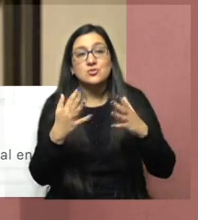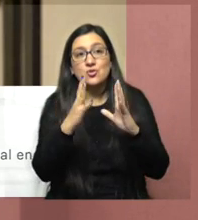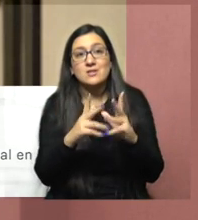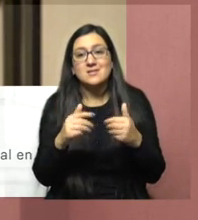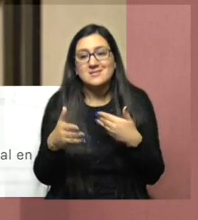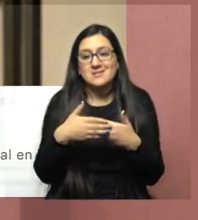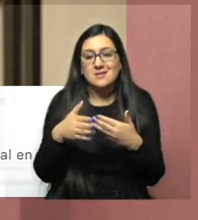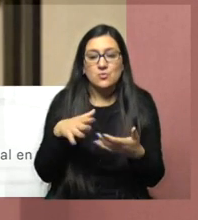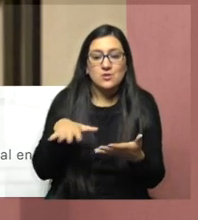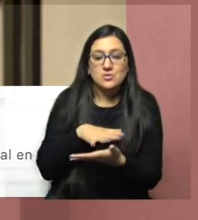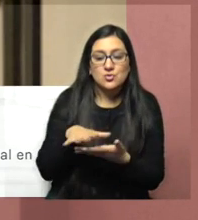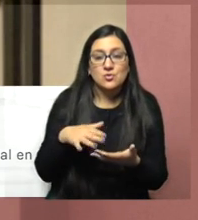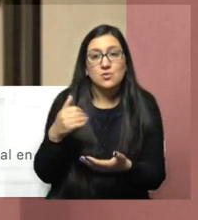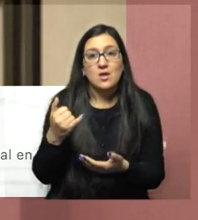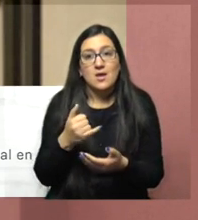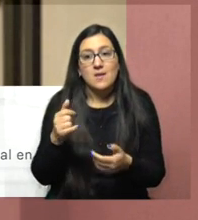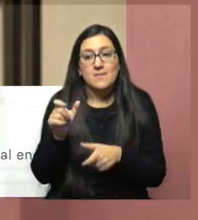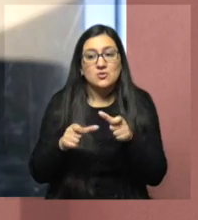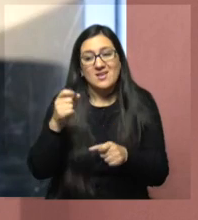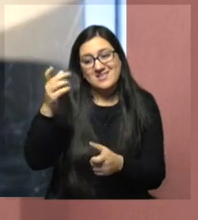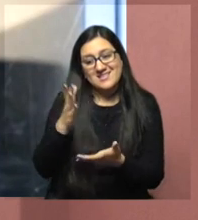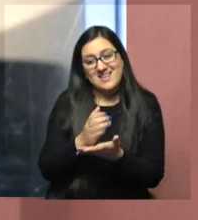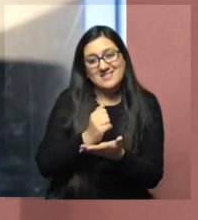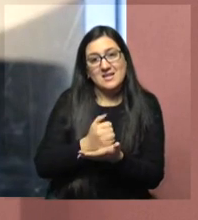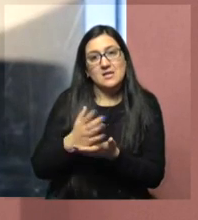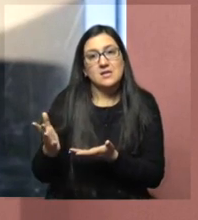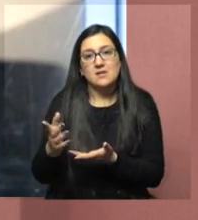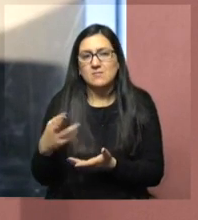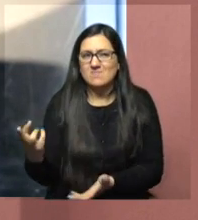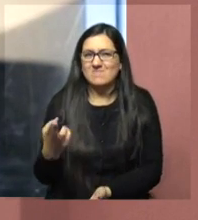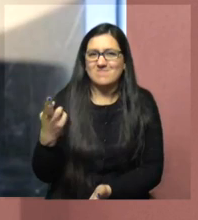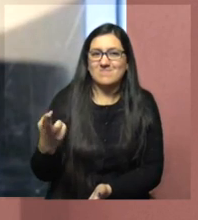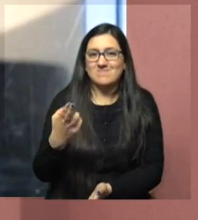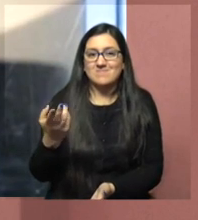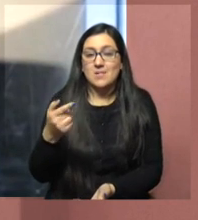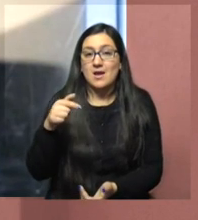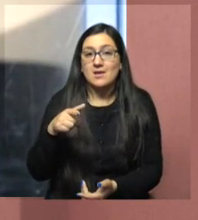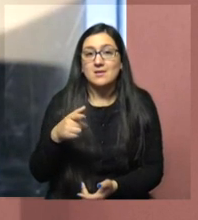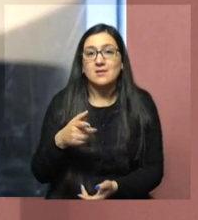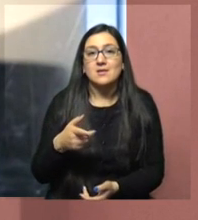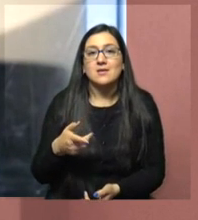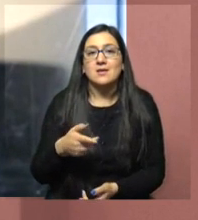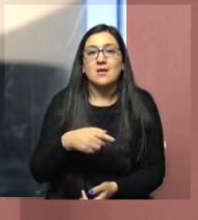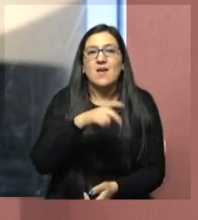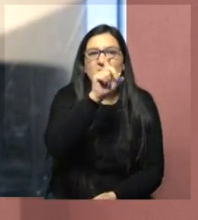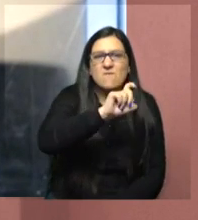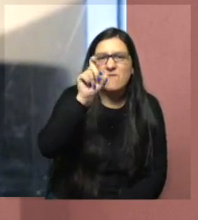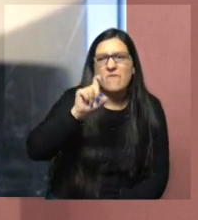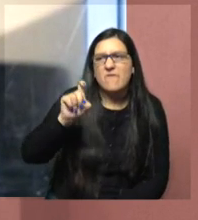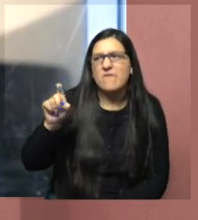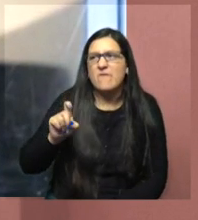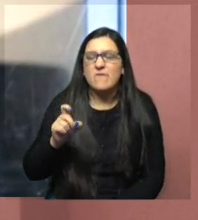zona donde transitan personas extranjeras de manera irregular. Entonces allí aparecen pintadas provocativas contra la paz del pueblo